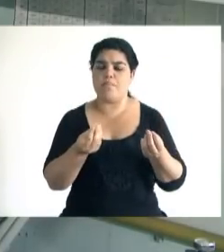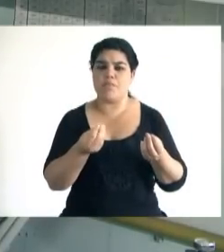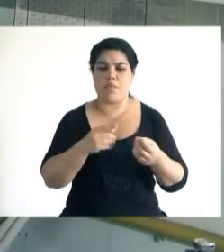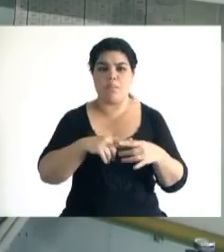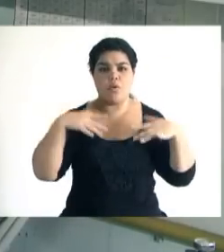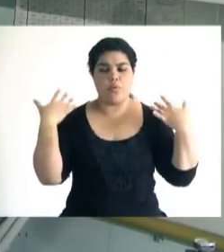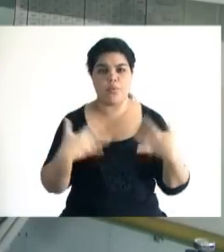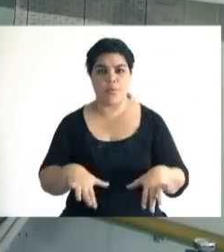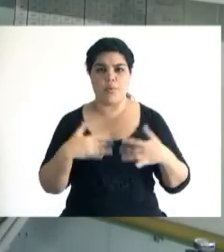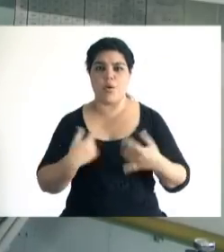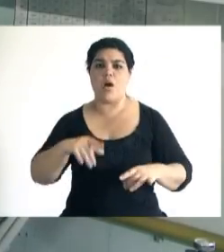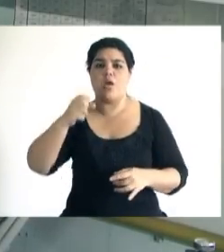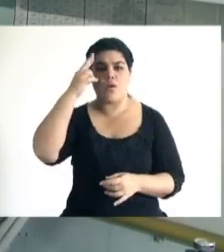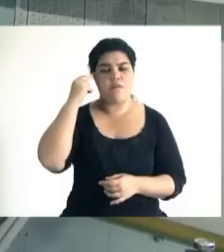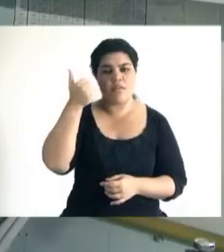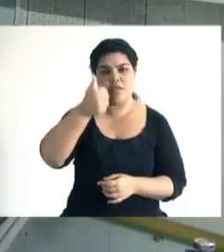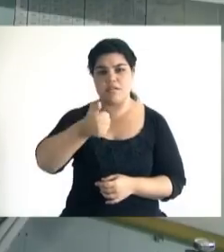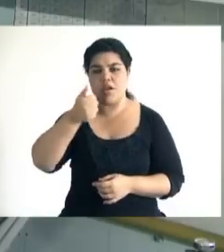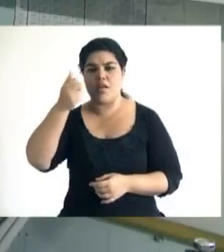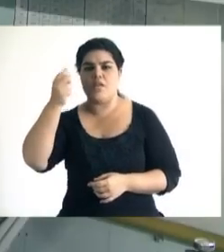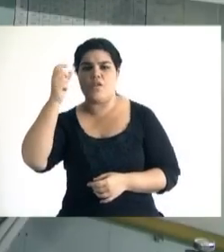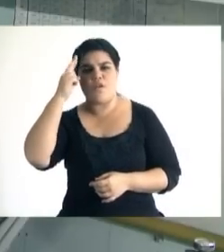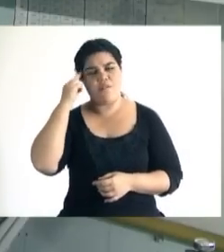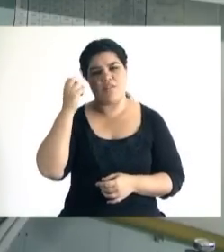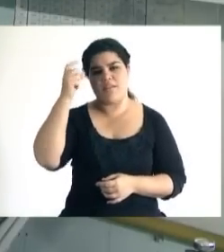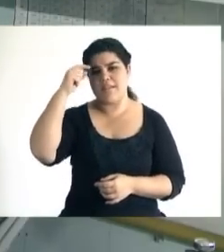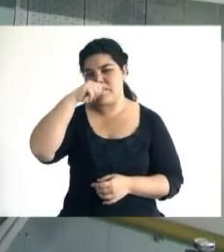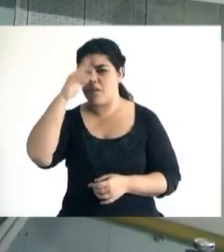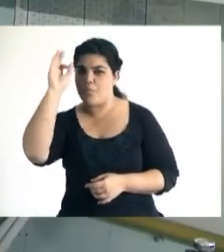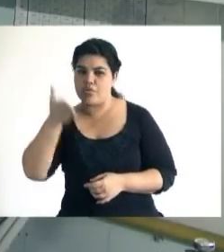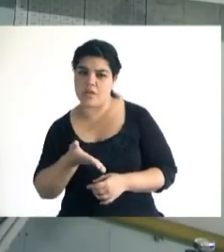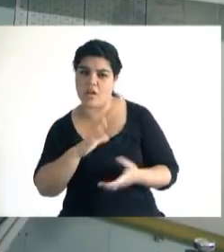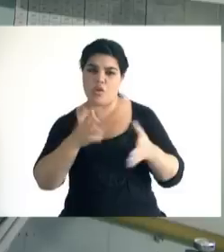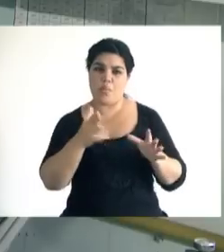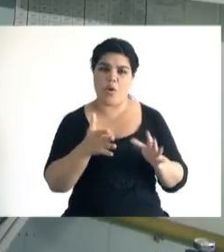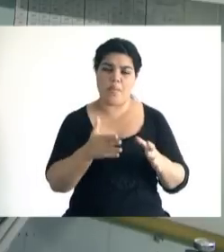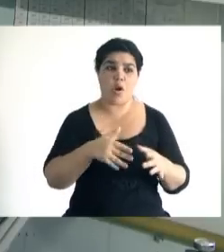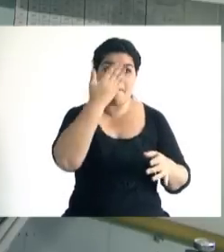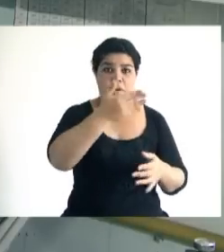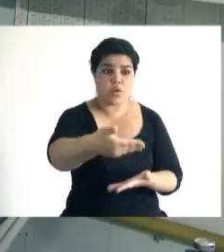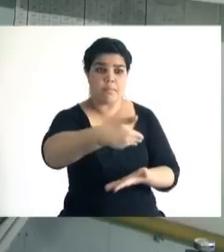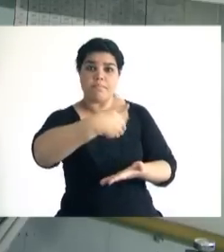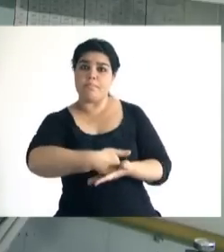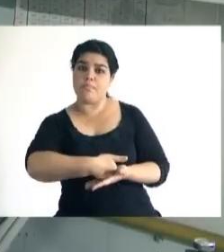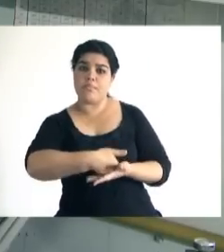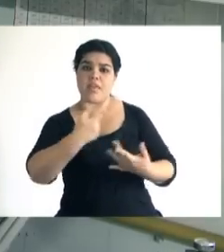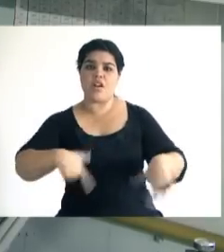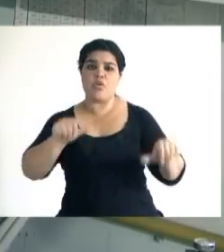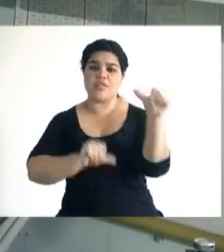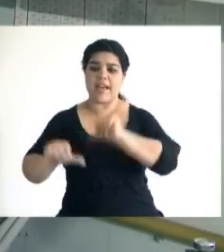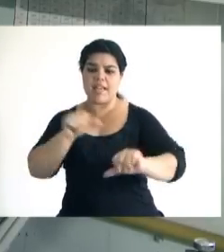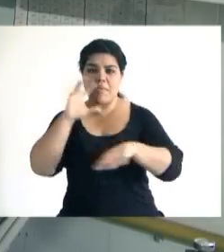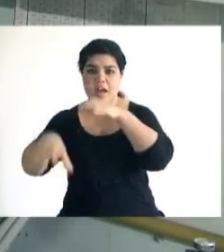porcentaje muy alto, más del 96-97% de los veterinarios la gente le iba a pedir este tipo de productos